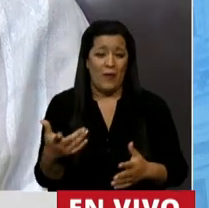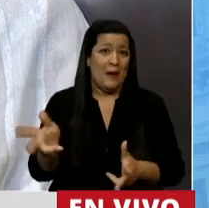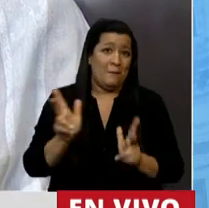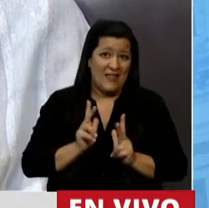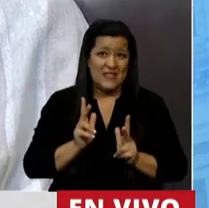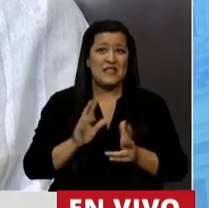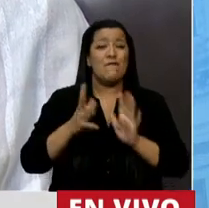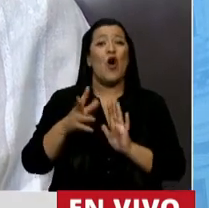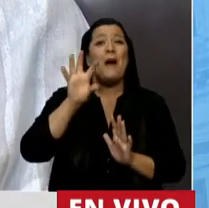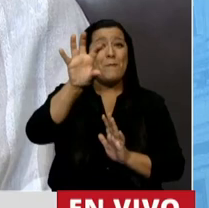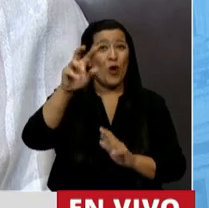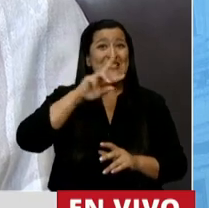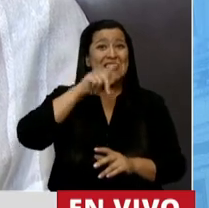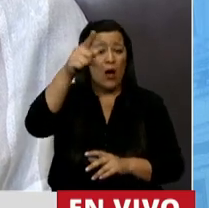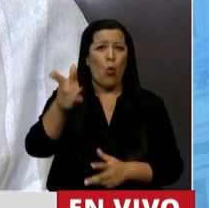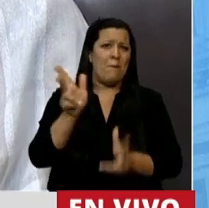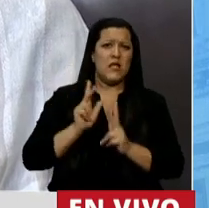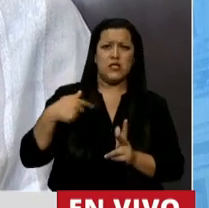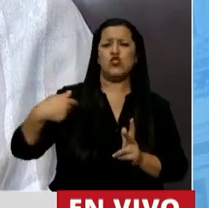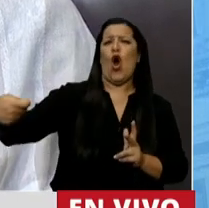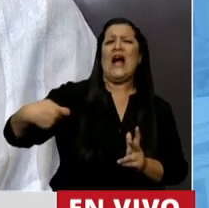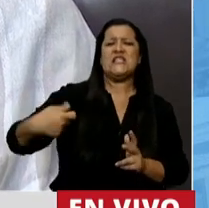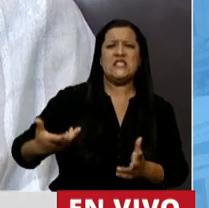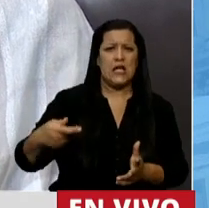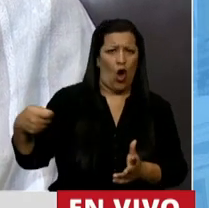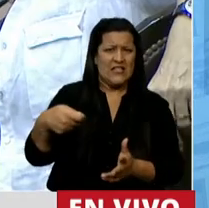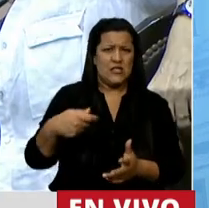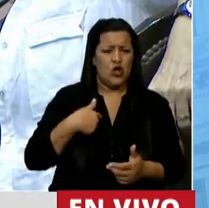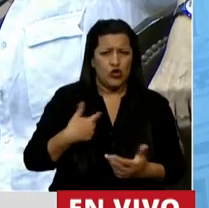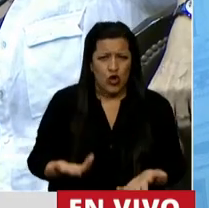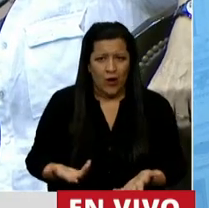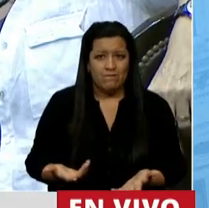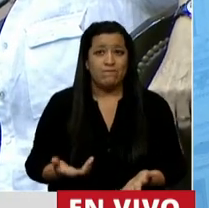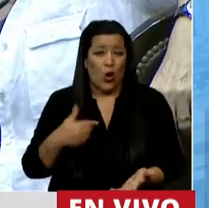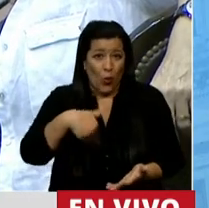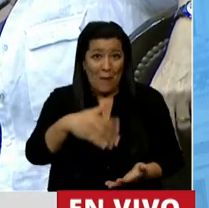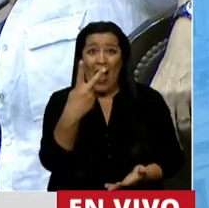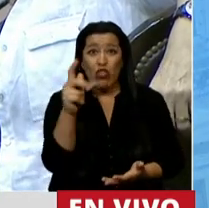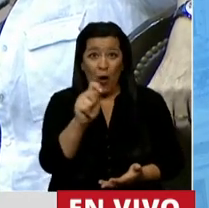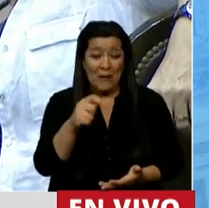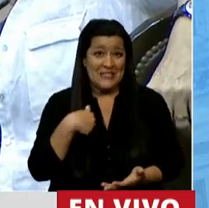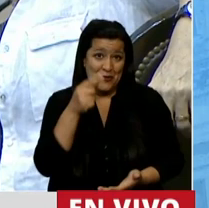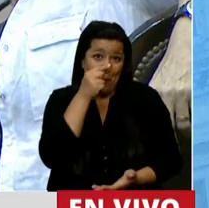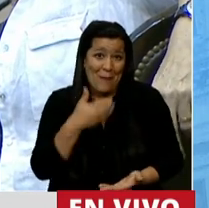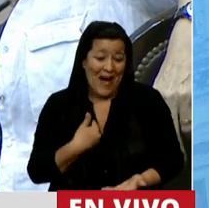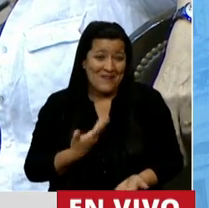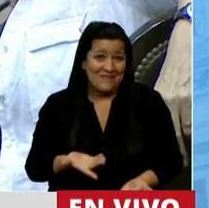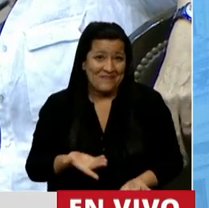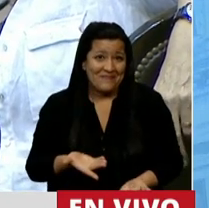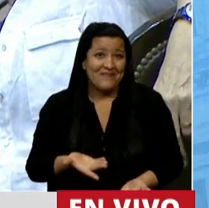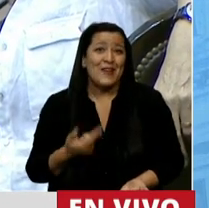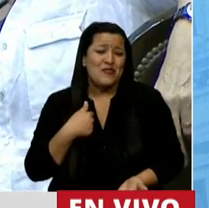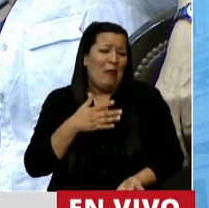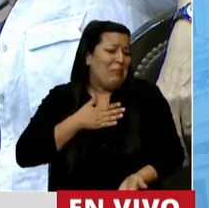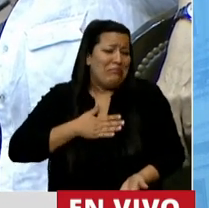provincia me tratan de asesino y paradójicamente voy a ser papá en 2 meses y me quiero quedar